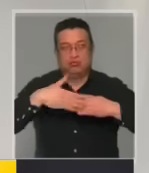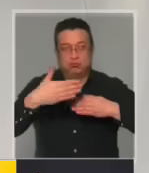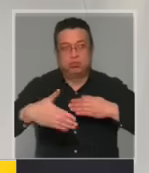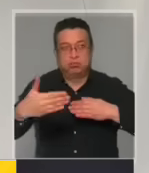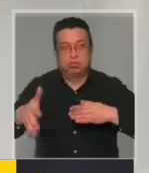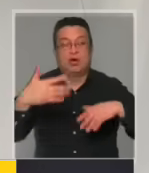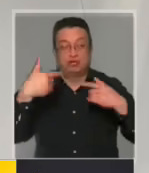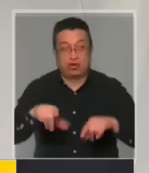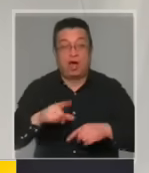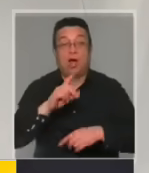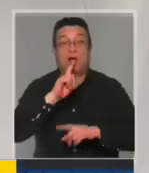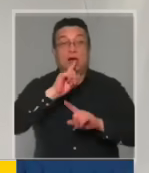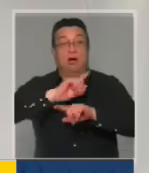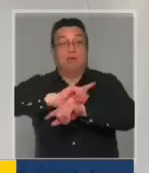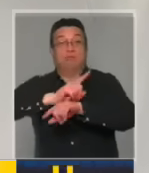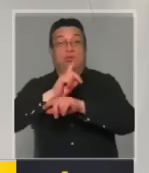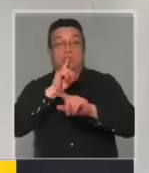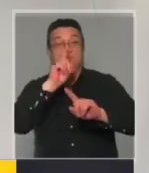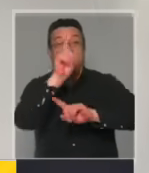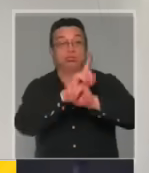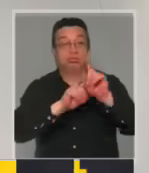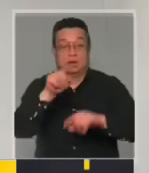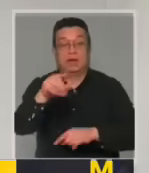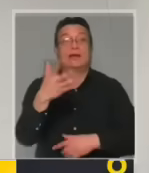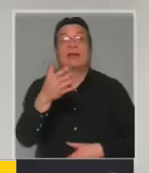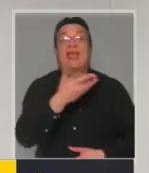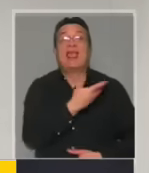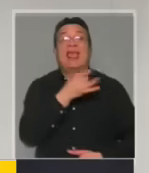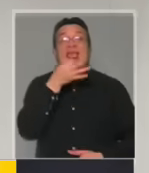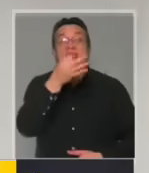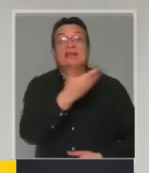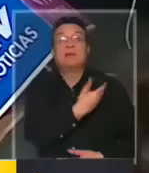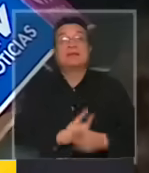hoy tempranamente nuestro mandatario, el presidente Gabriel Boric.